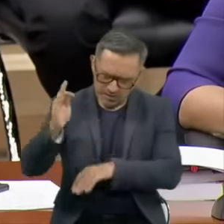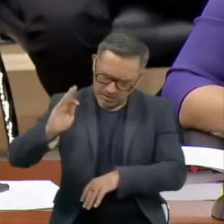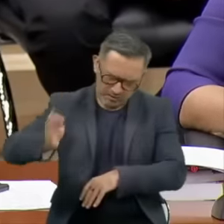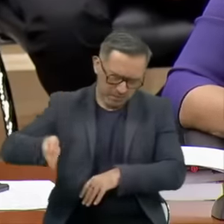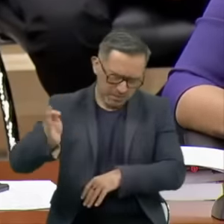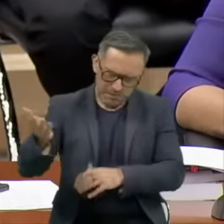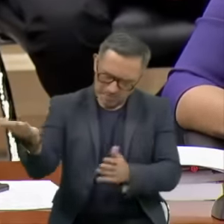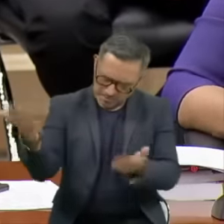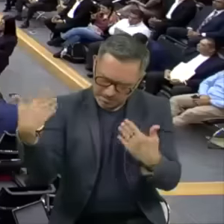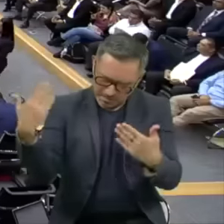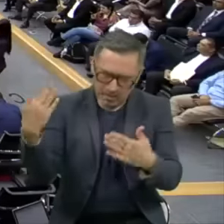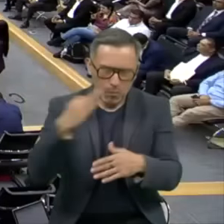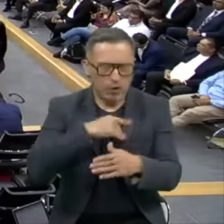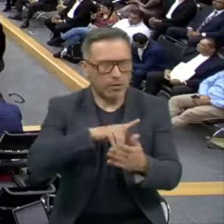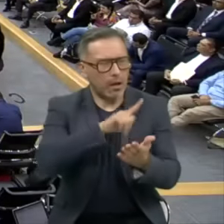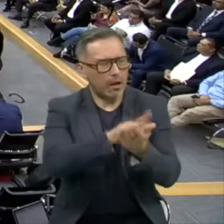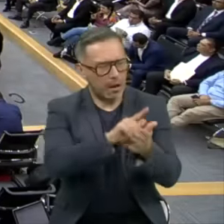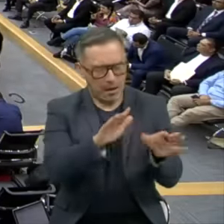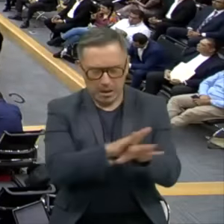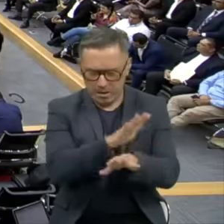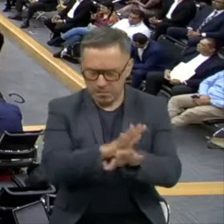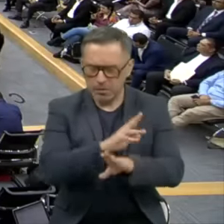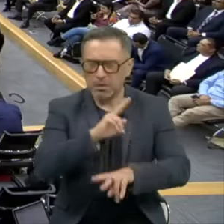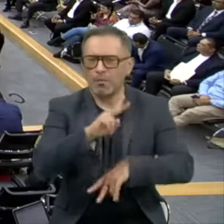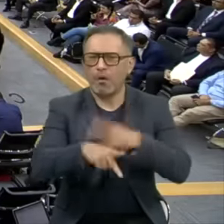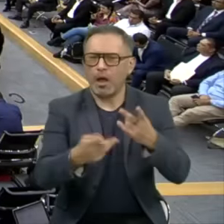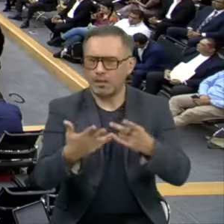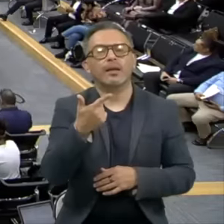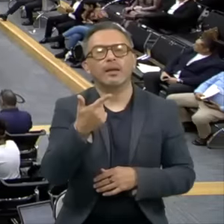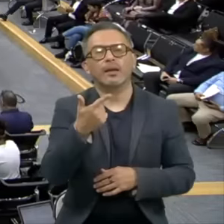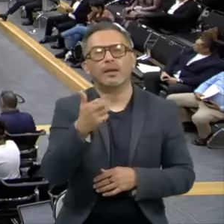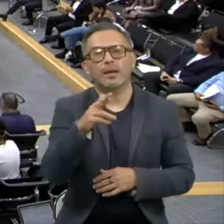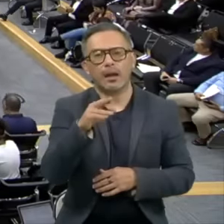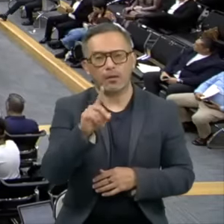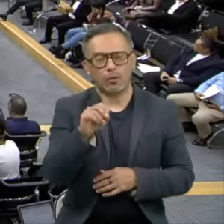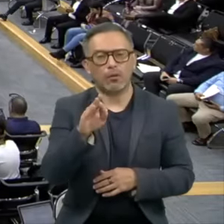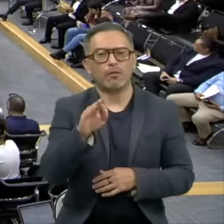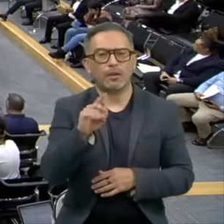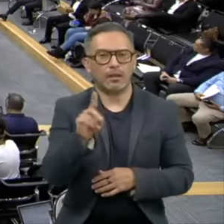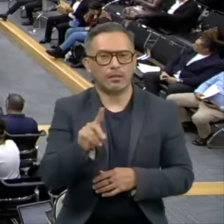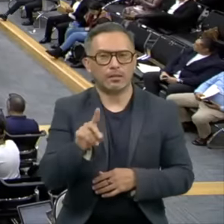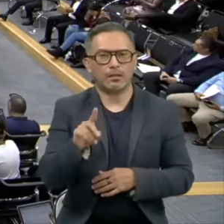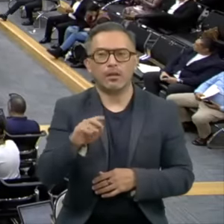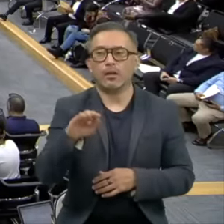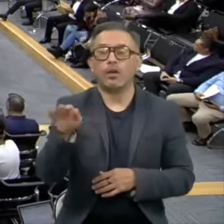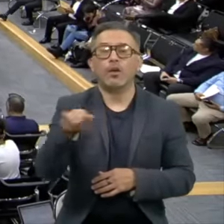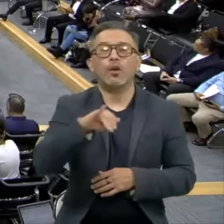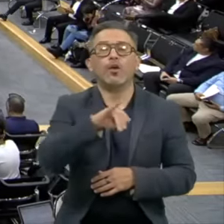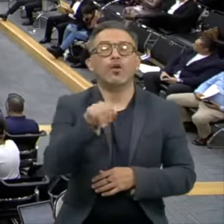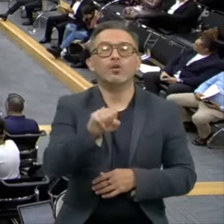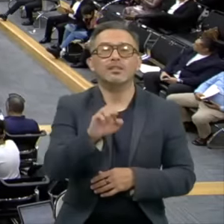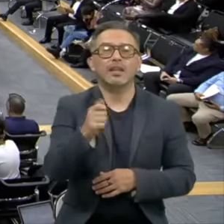a cabo. Muchísimas gracias. Muchísimas gracias a usted. José Gerardo Rodolfo.